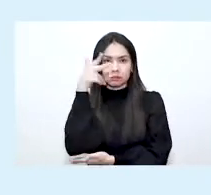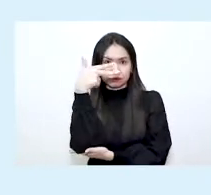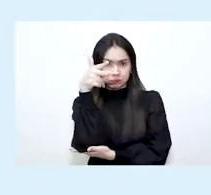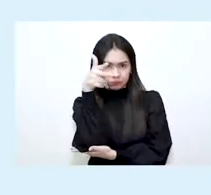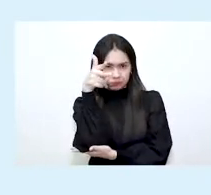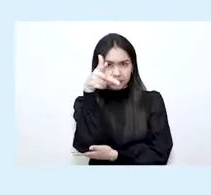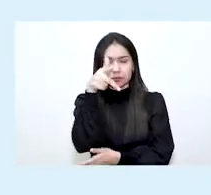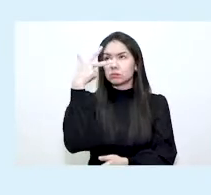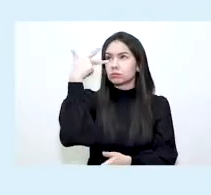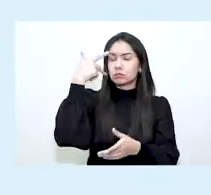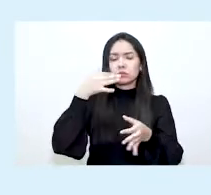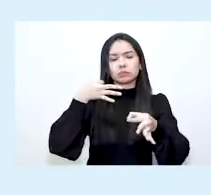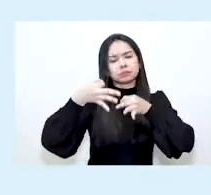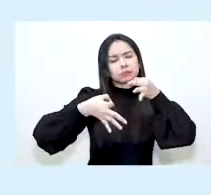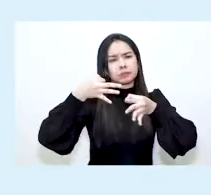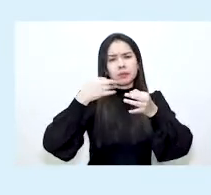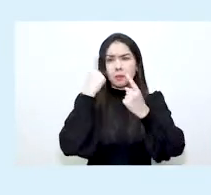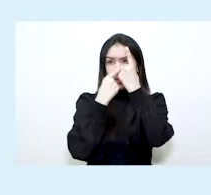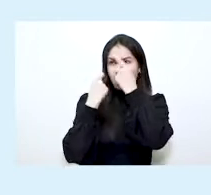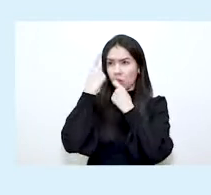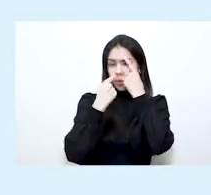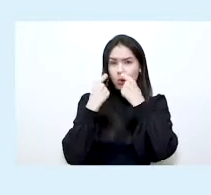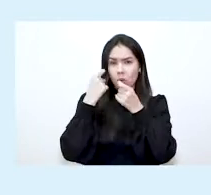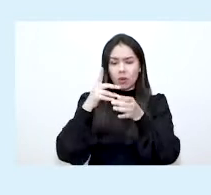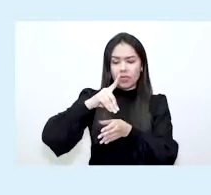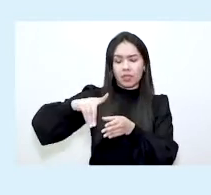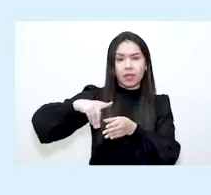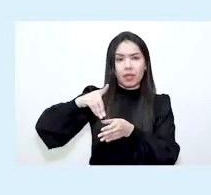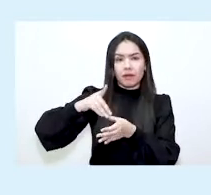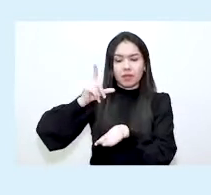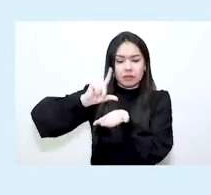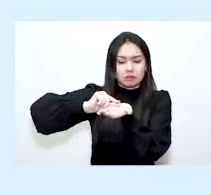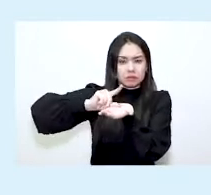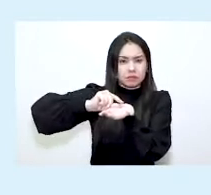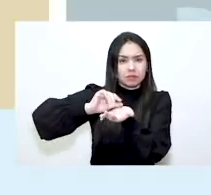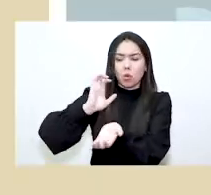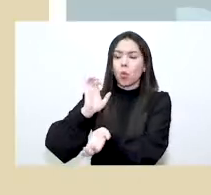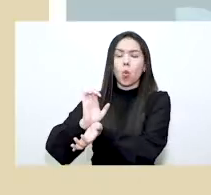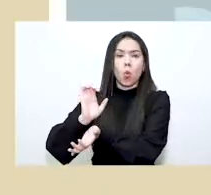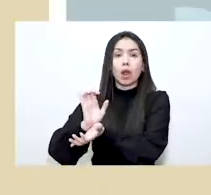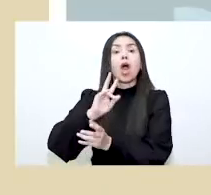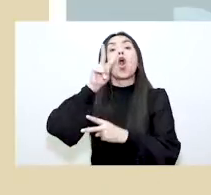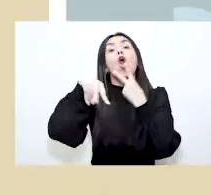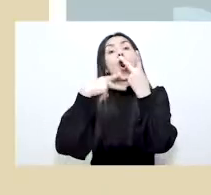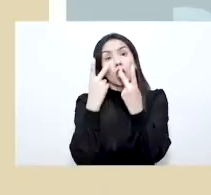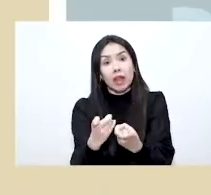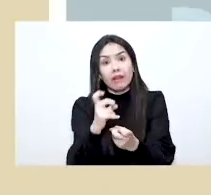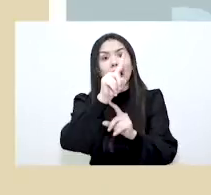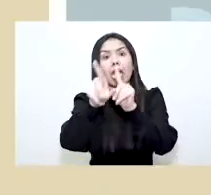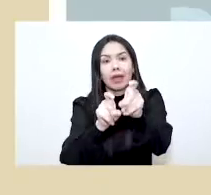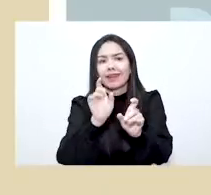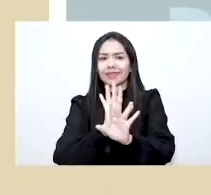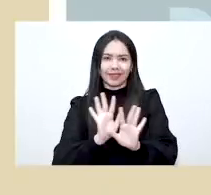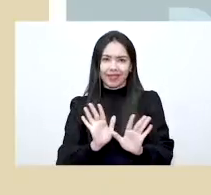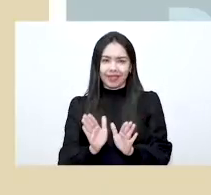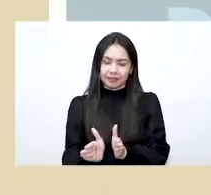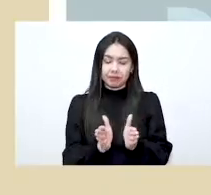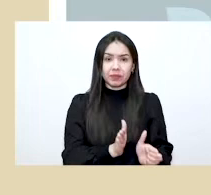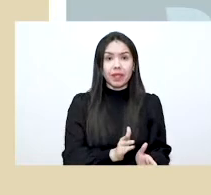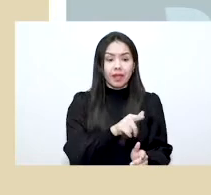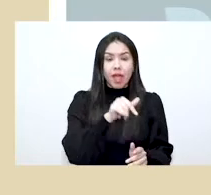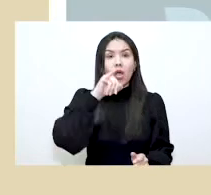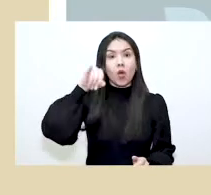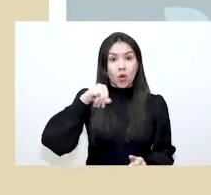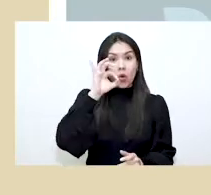que no tengamos que volver a preguntarte. José aprendió que todos los niños y niñas tienen derecho a